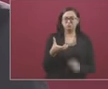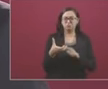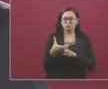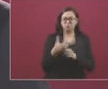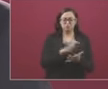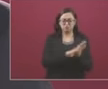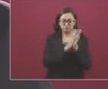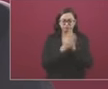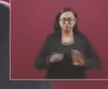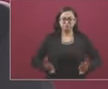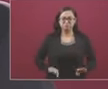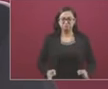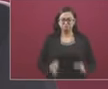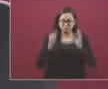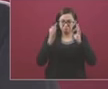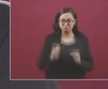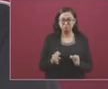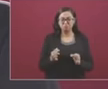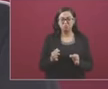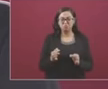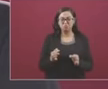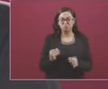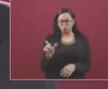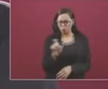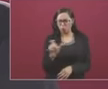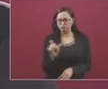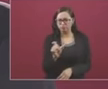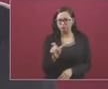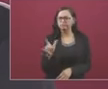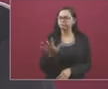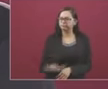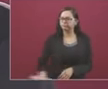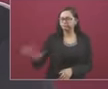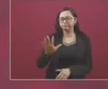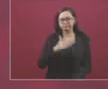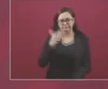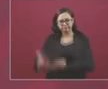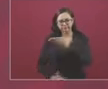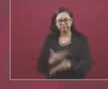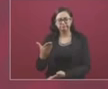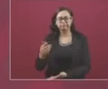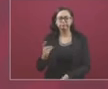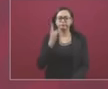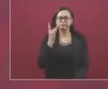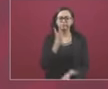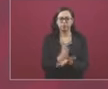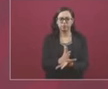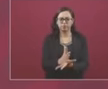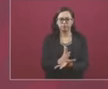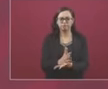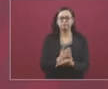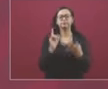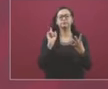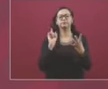cuando se pone al servicio de los demás 4